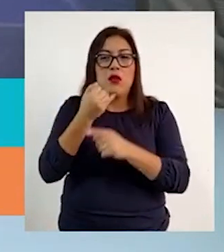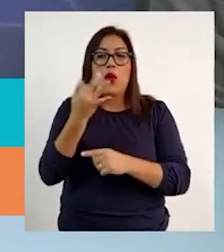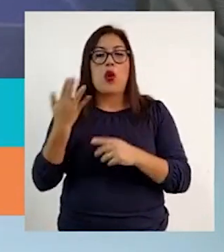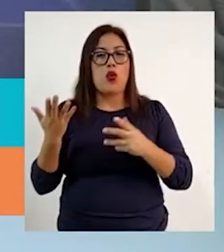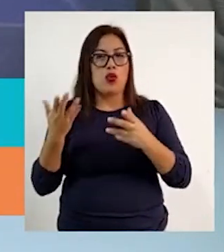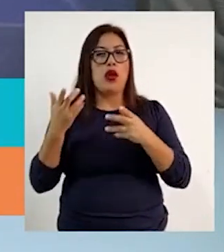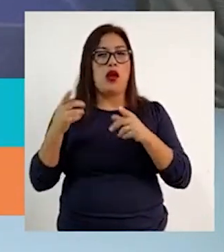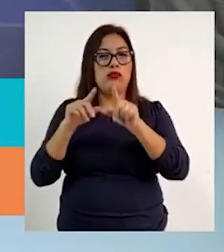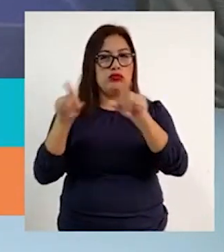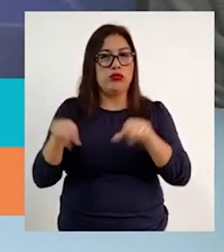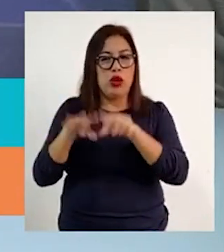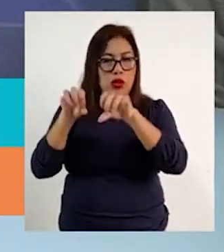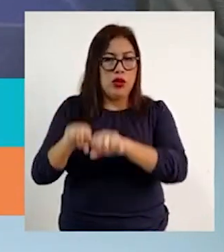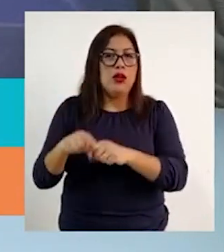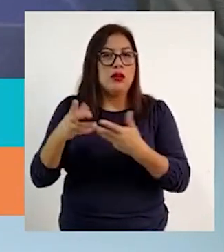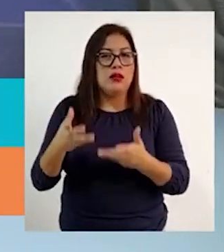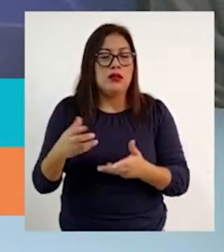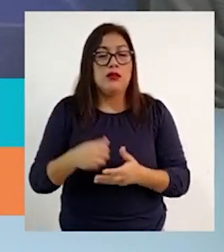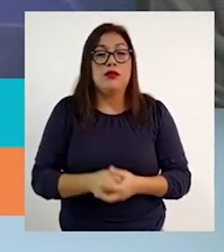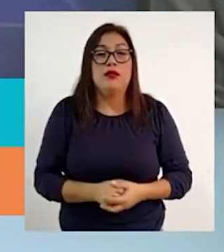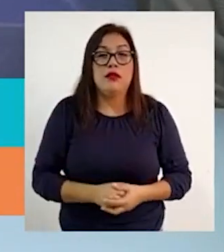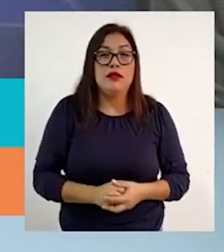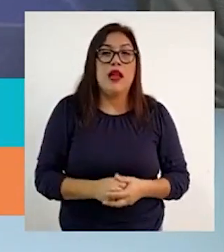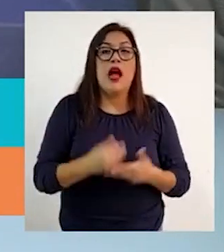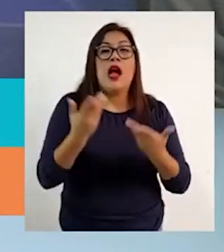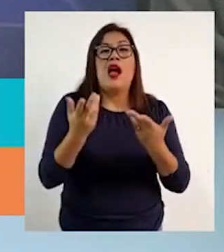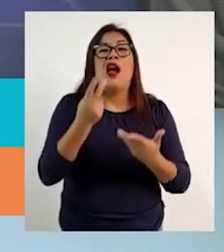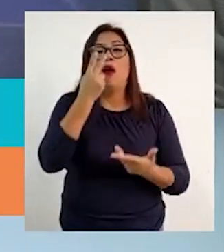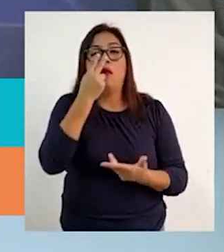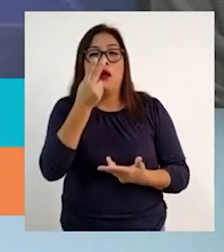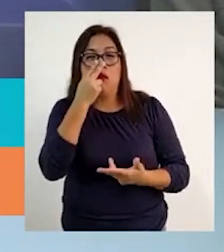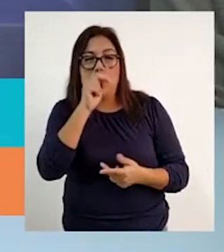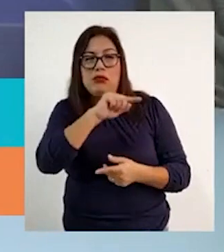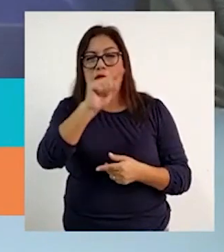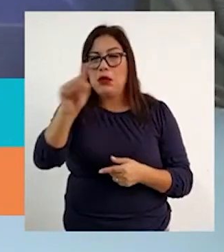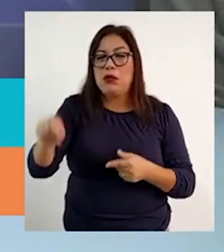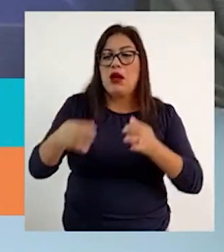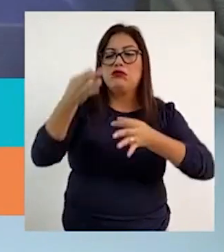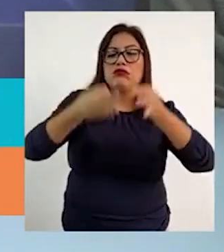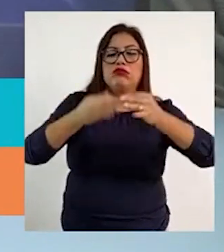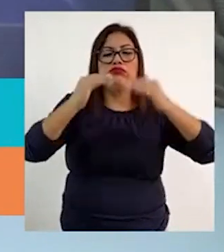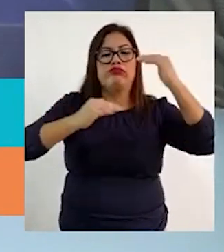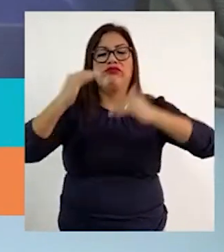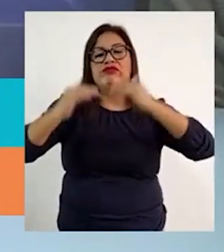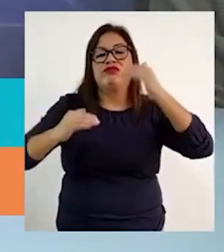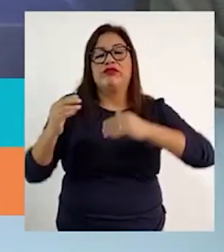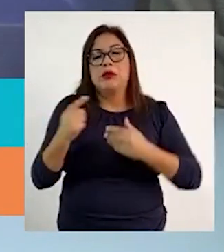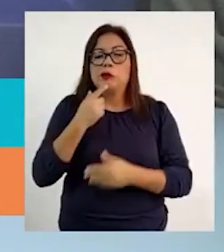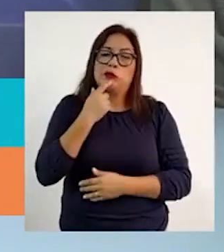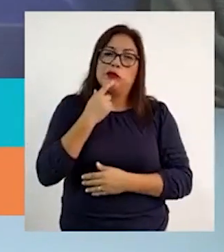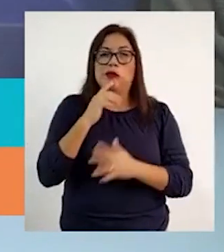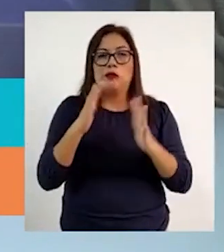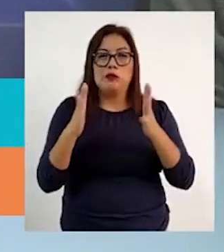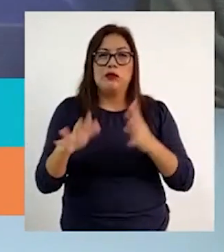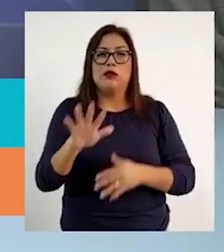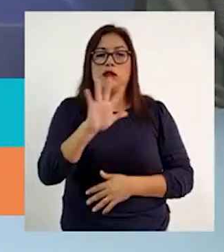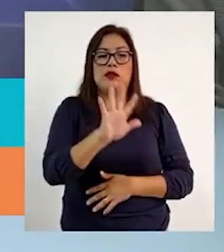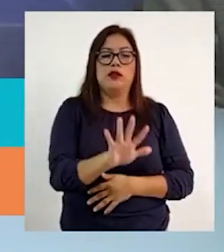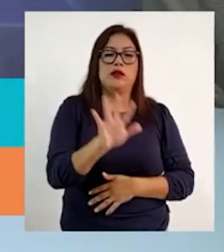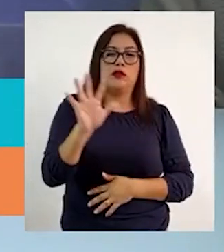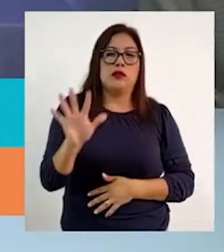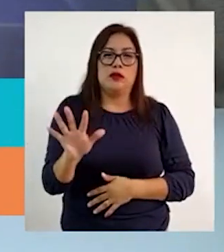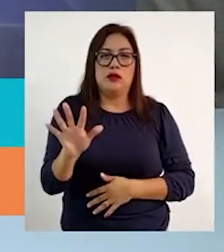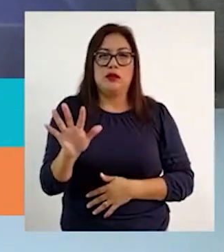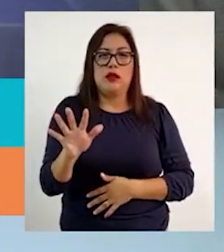parapanamericanos. Entonces, haciendo una estadística con cálculos, calculamos que podríamos llegar entre 55